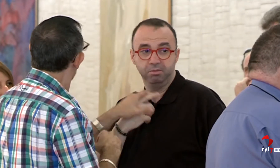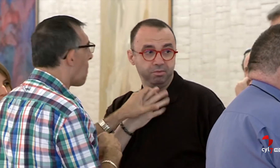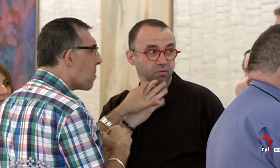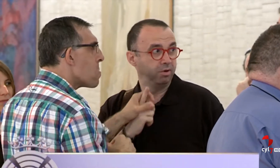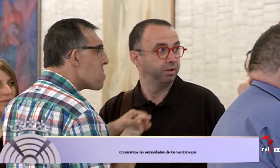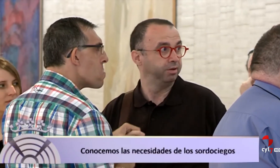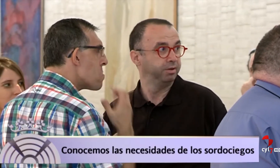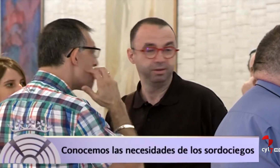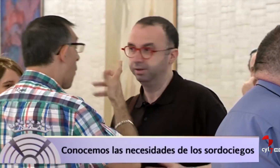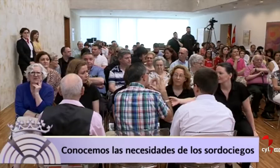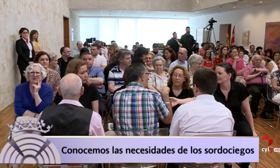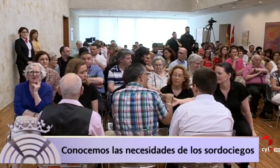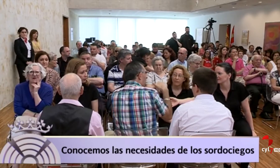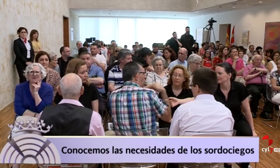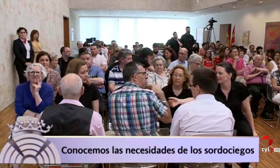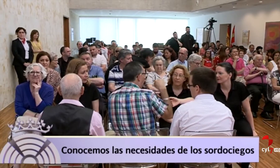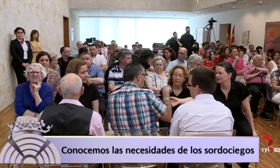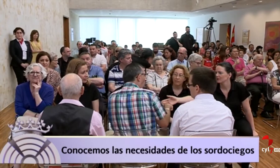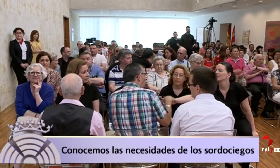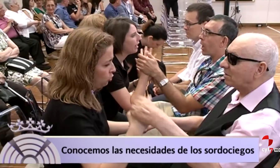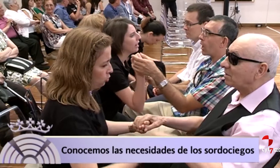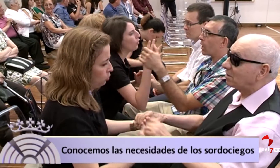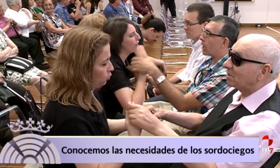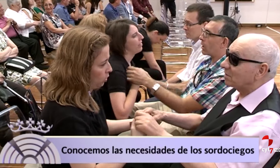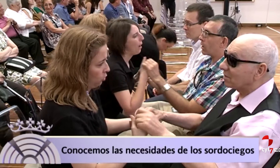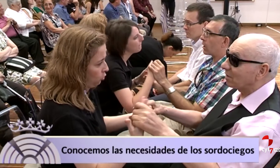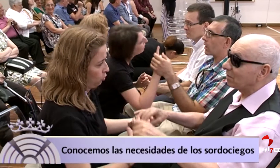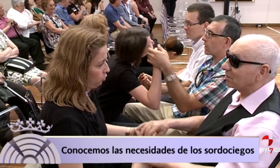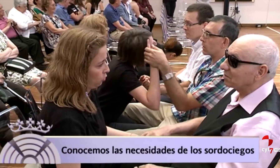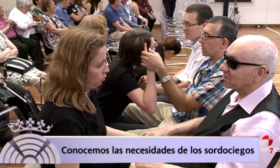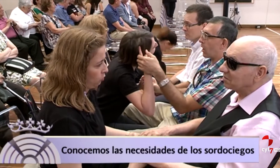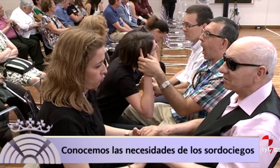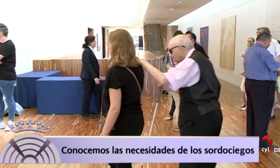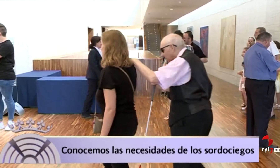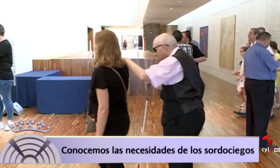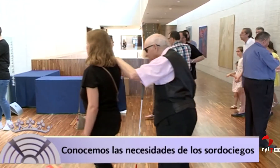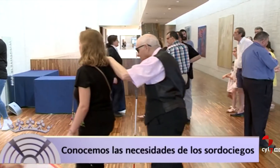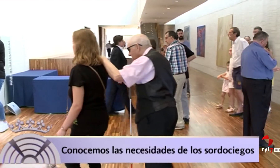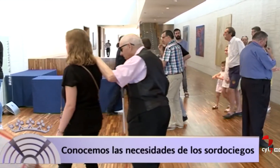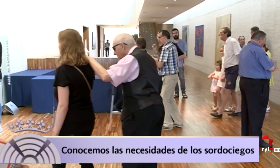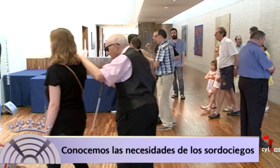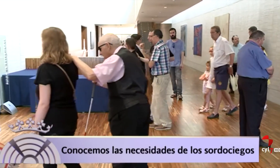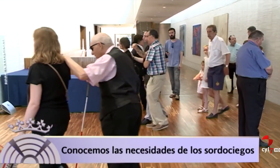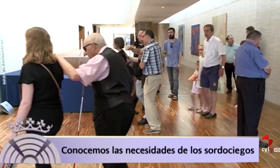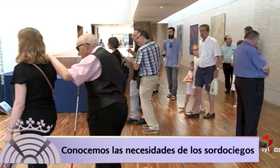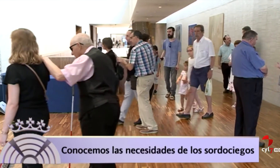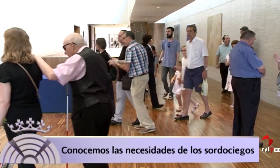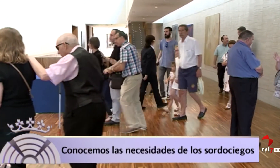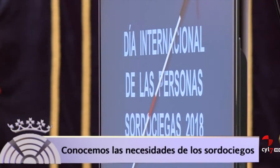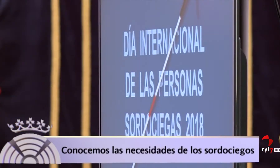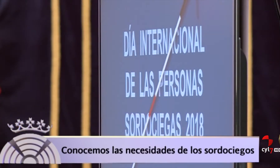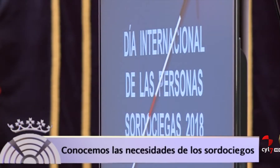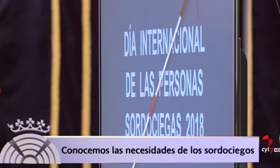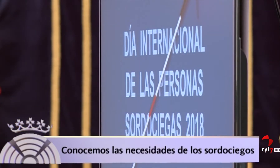esta semana se ha celebrado el día mundial de la sordoceguera una discapacidad que afecta a 400 personas en castilla y león' hoy